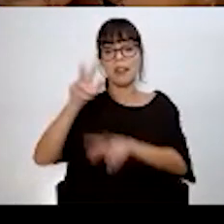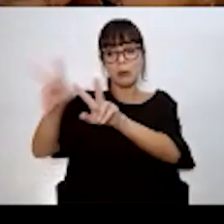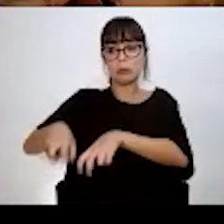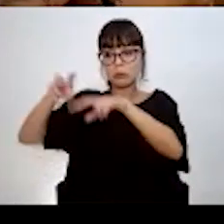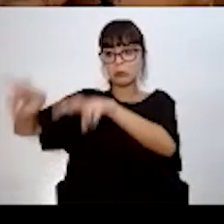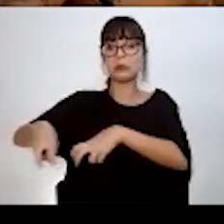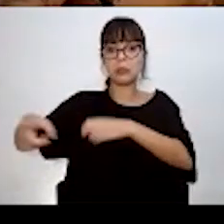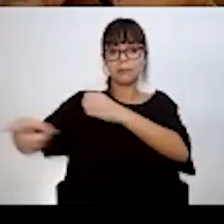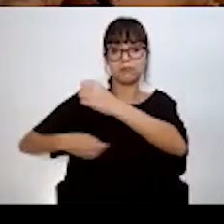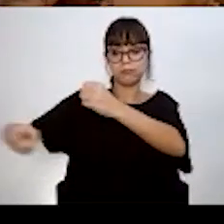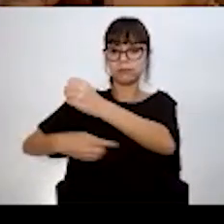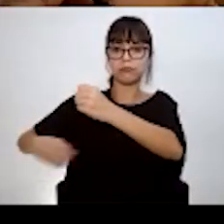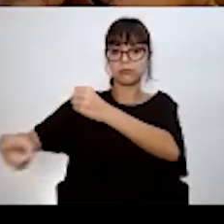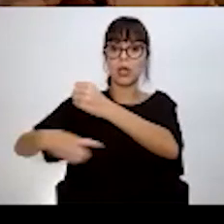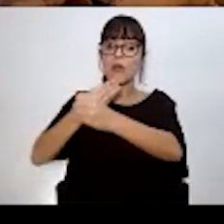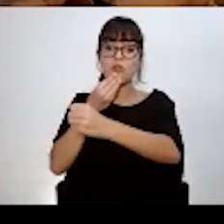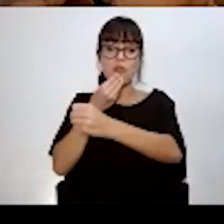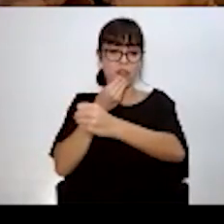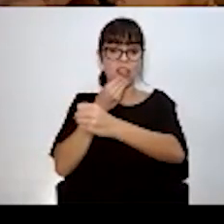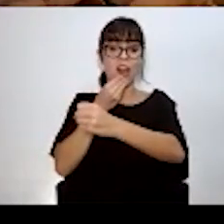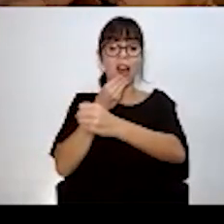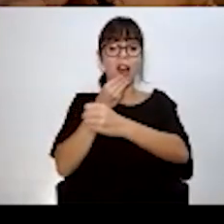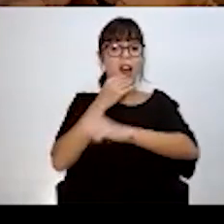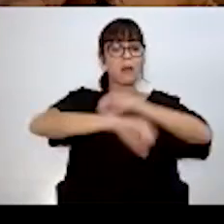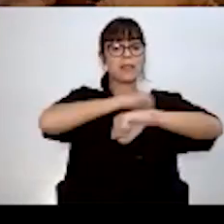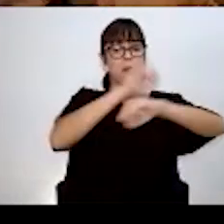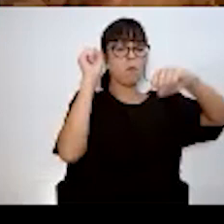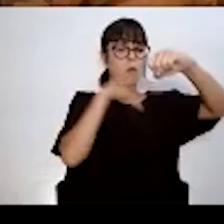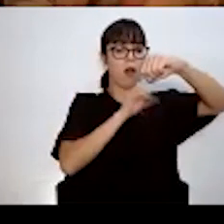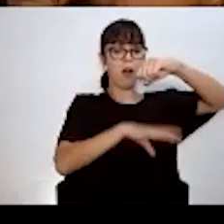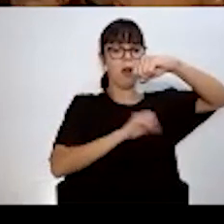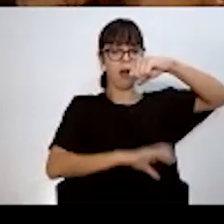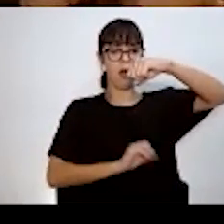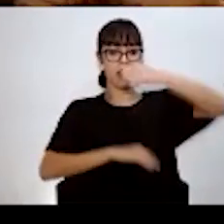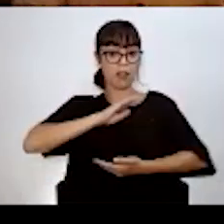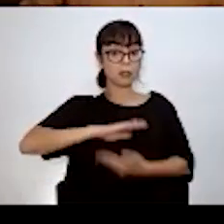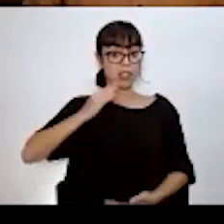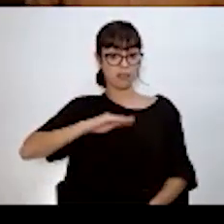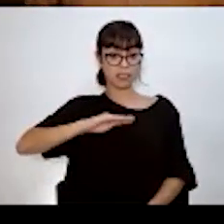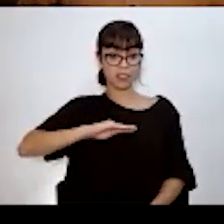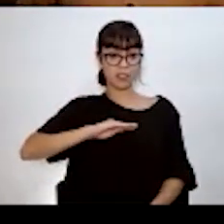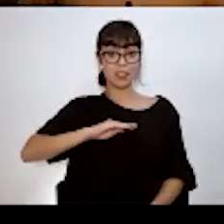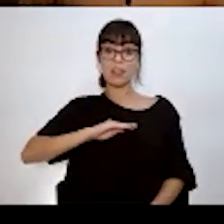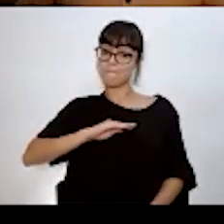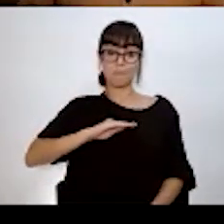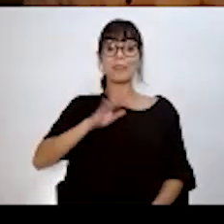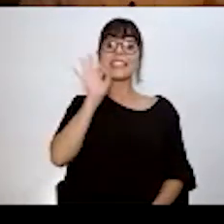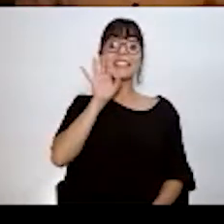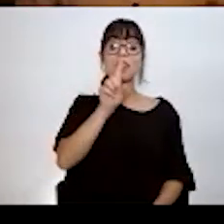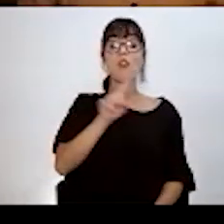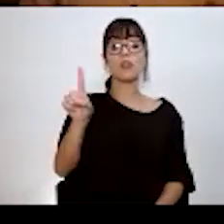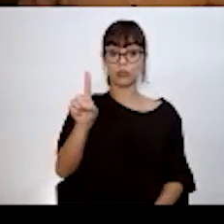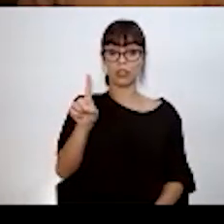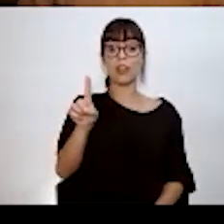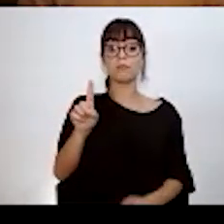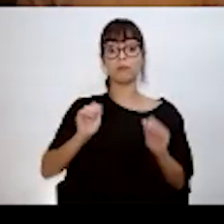de recursos alimenticios, no aparecen en el registro arqueológico hasta el siglo XI, en virtud, por ejemplo, de los trabajos que también van a